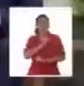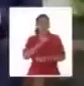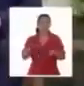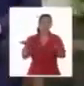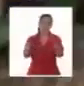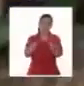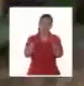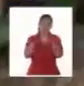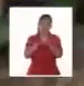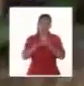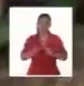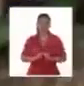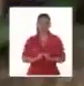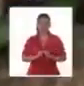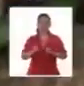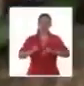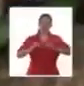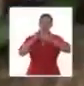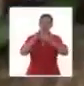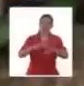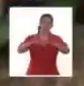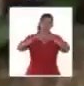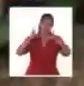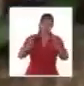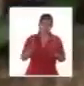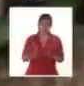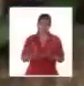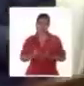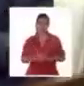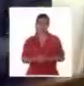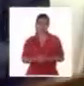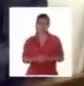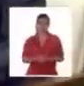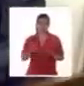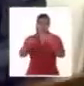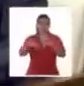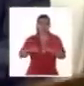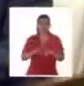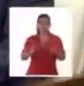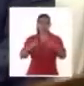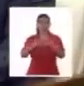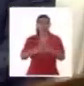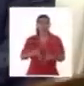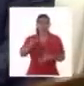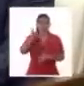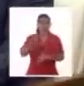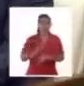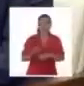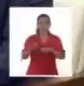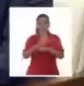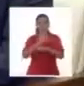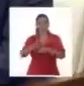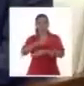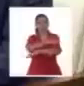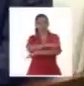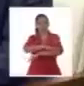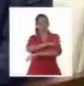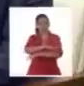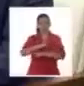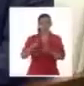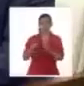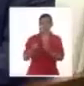huele. Un amigo sincero que le da su mano franca. Sí, pero además con esa voz que él tiene, este hombre es impresentable.